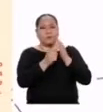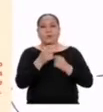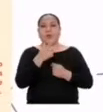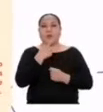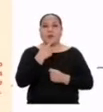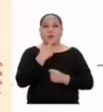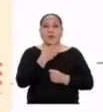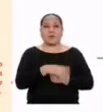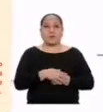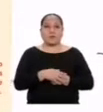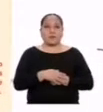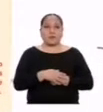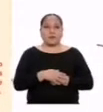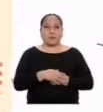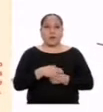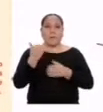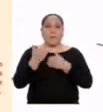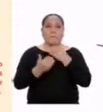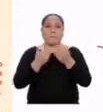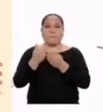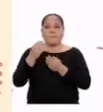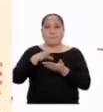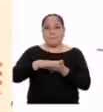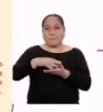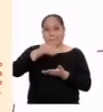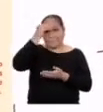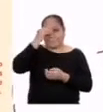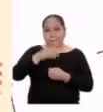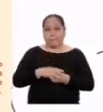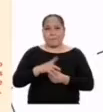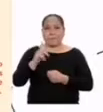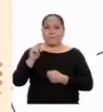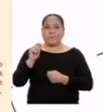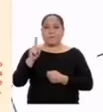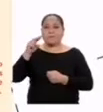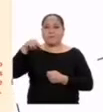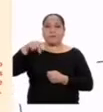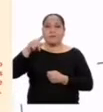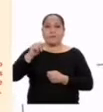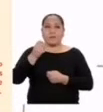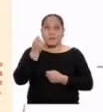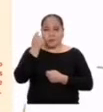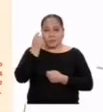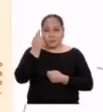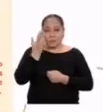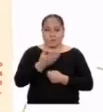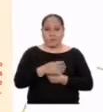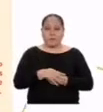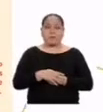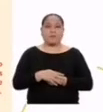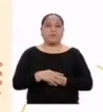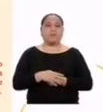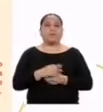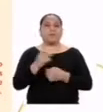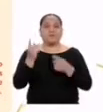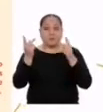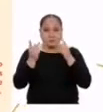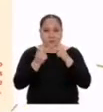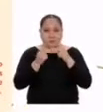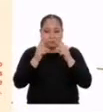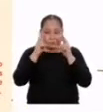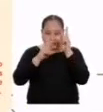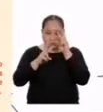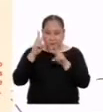profe. Tenemos proceso de aprendizaje y talante comprensivo. Perfecto.